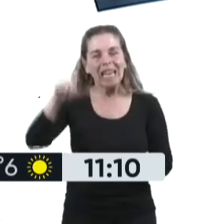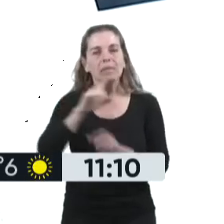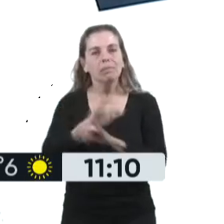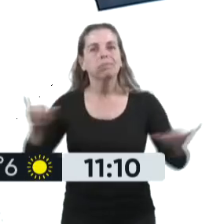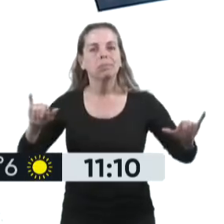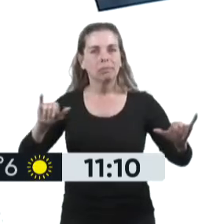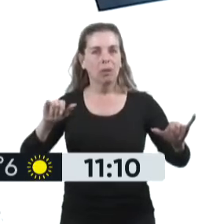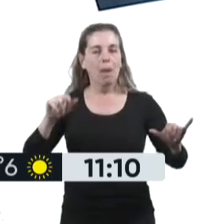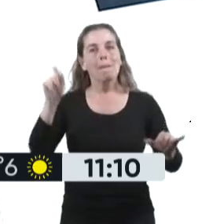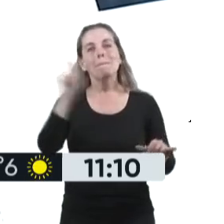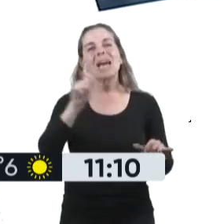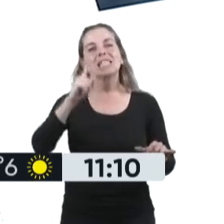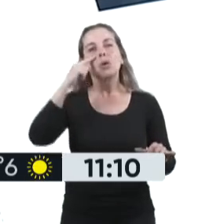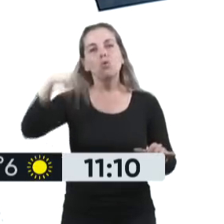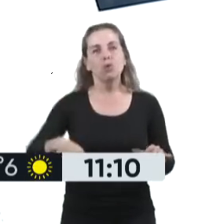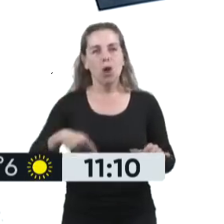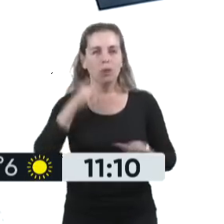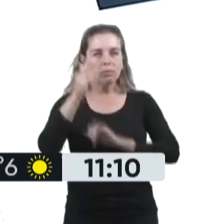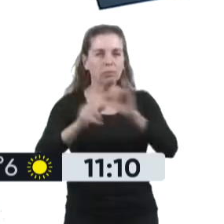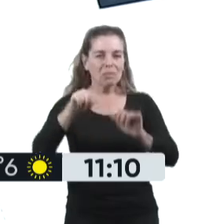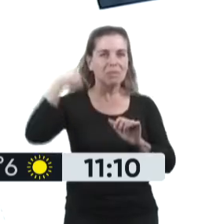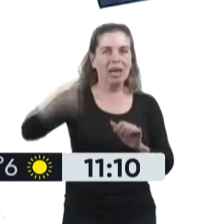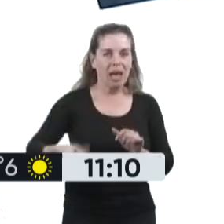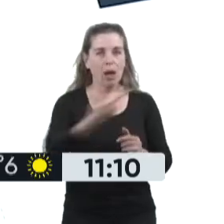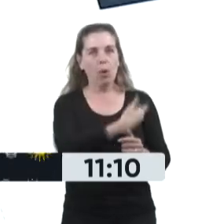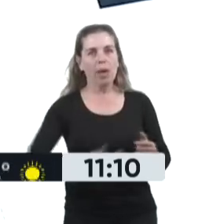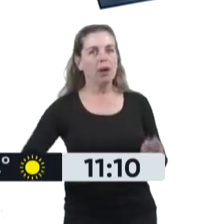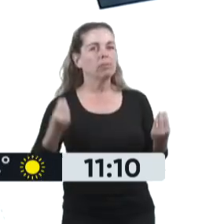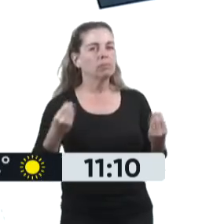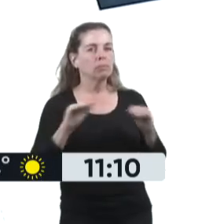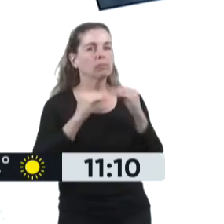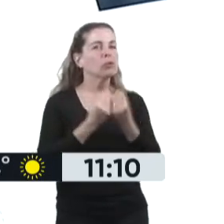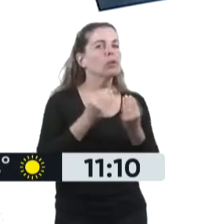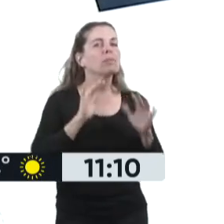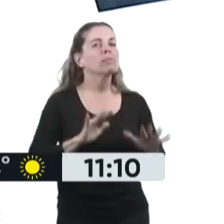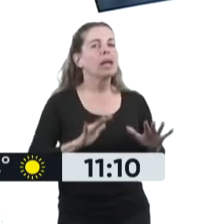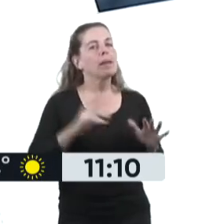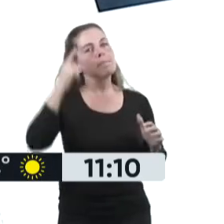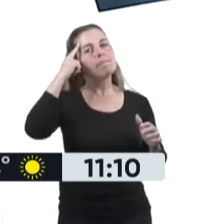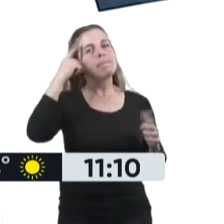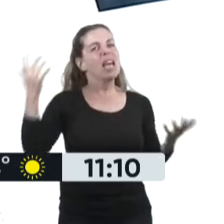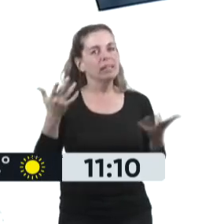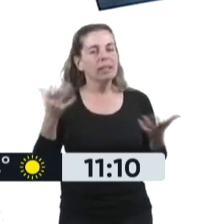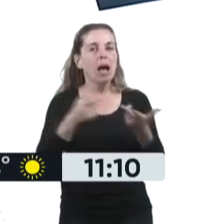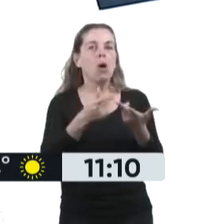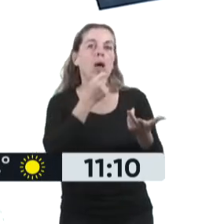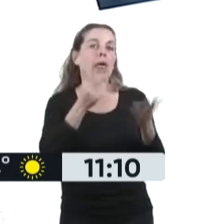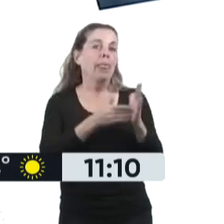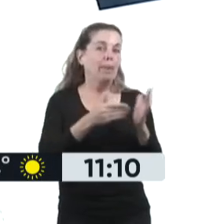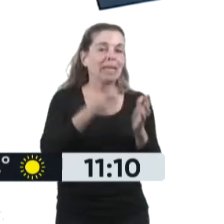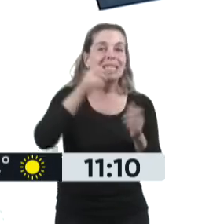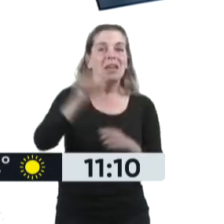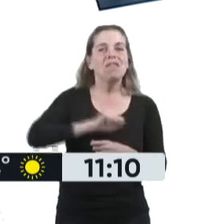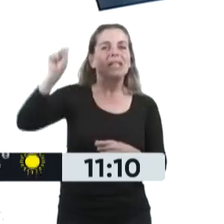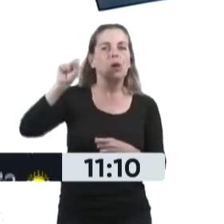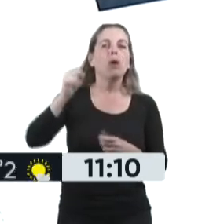de junio. ¿Qué espera el gobierno y qué repercusión puede tener esto en un eventual repunte de la